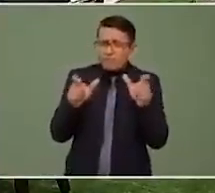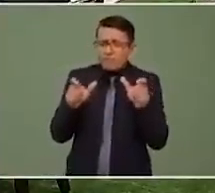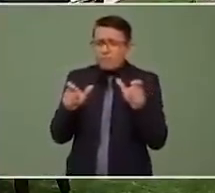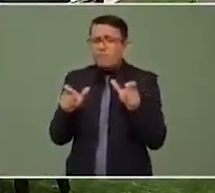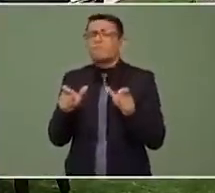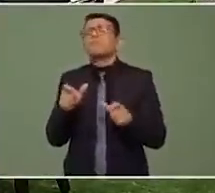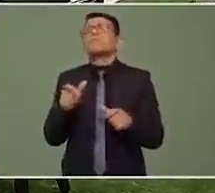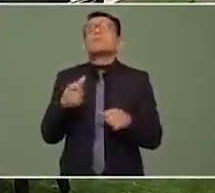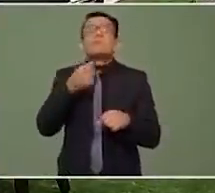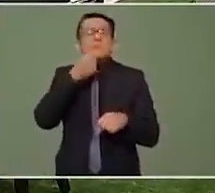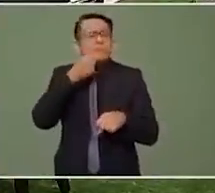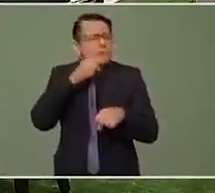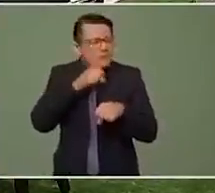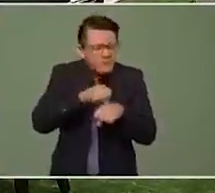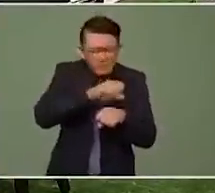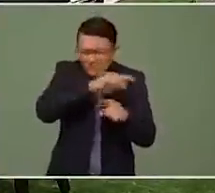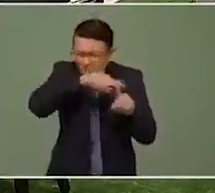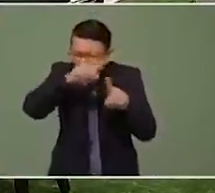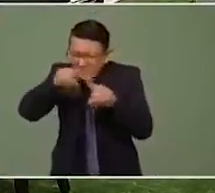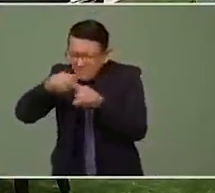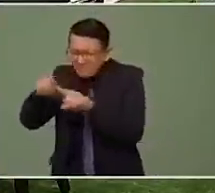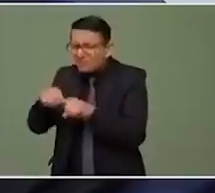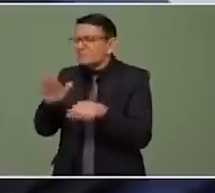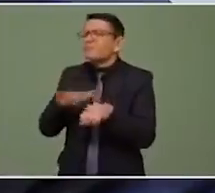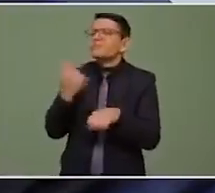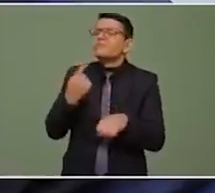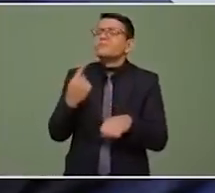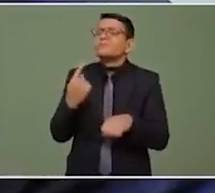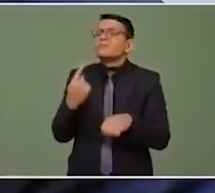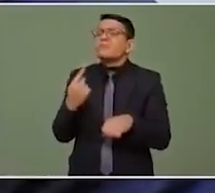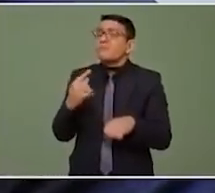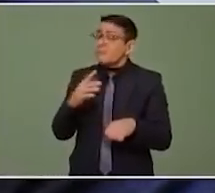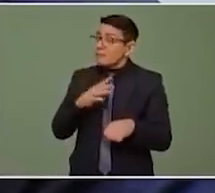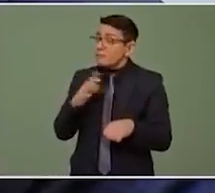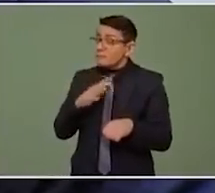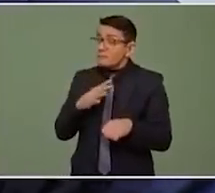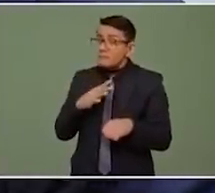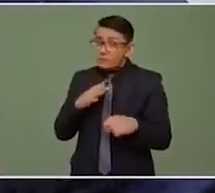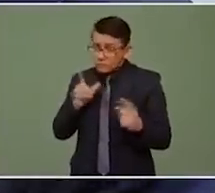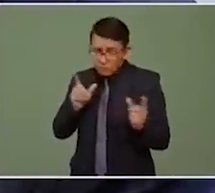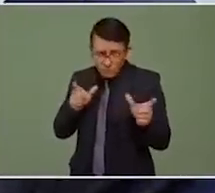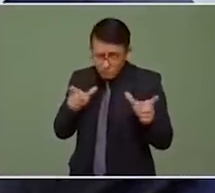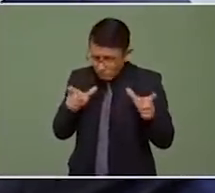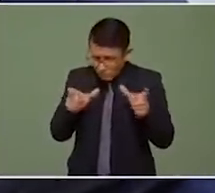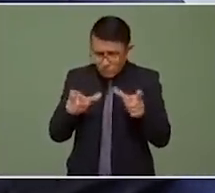secretaría de marina porque actualmente la constitución